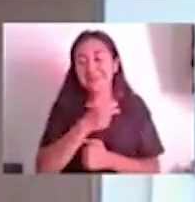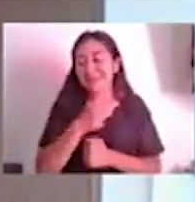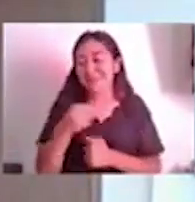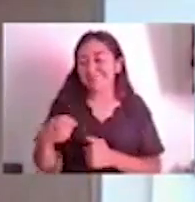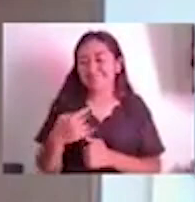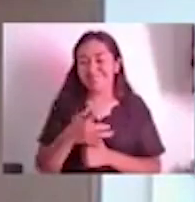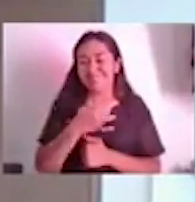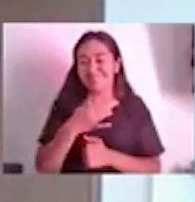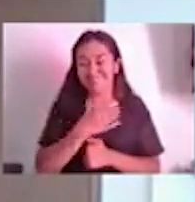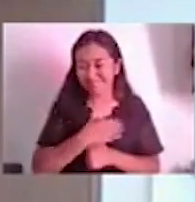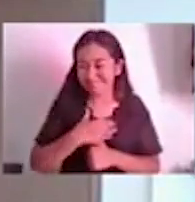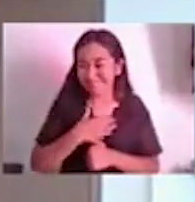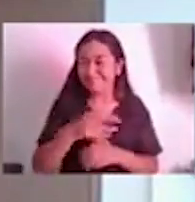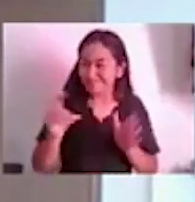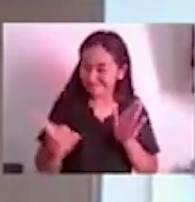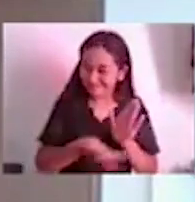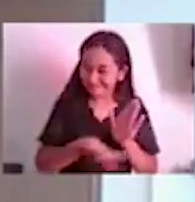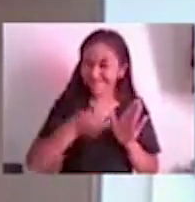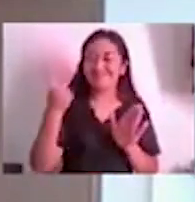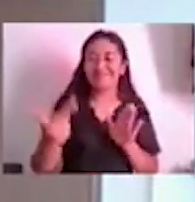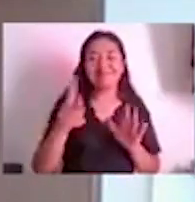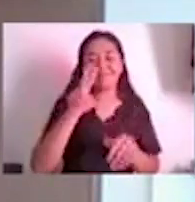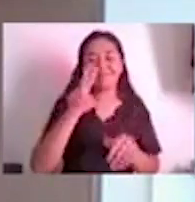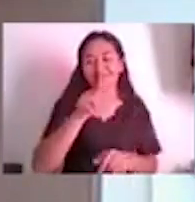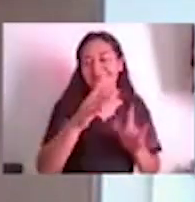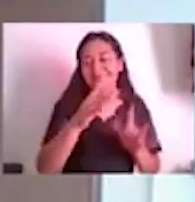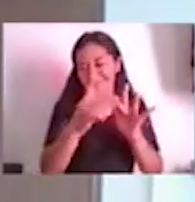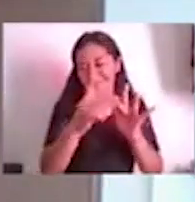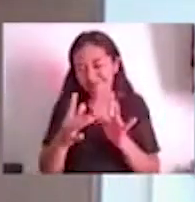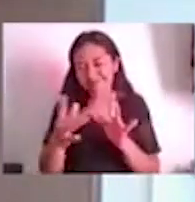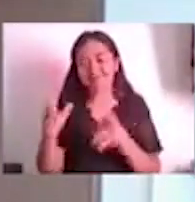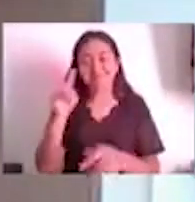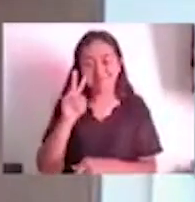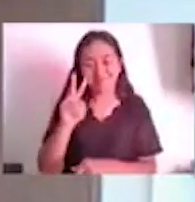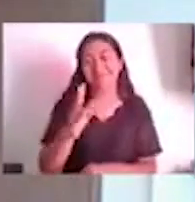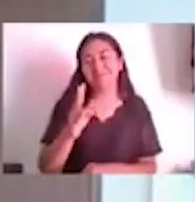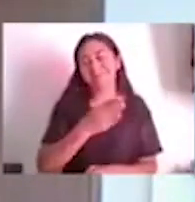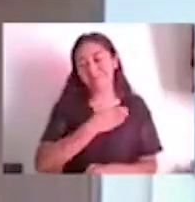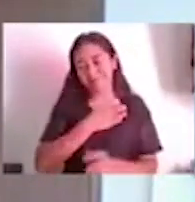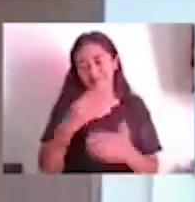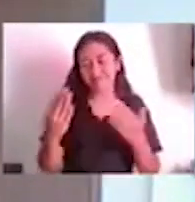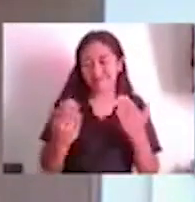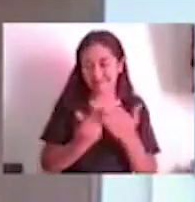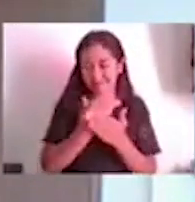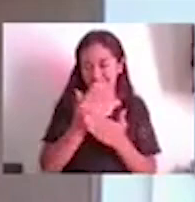por poderlos ver nuevamente. Les deseamos una muy buena mañana. Gracias.